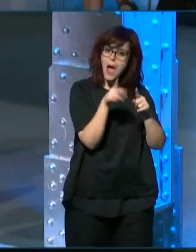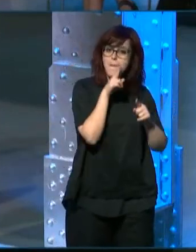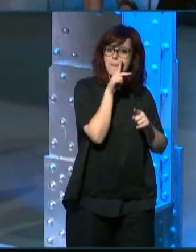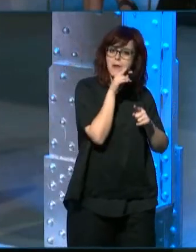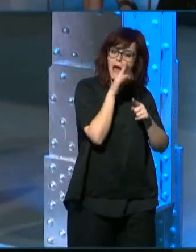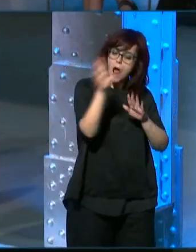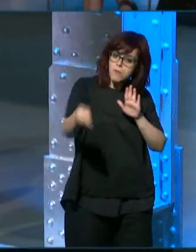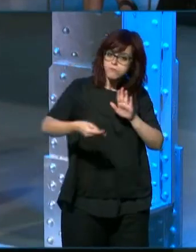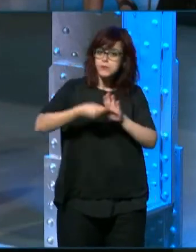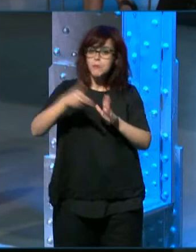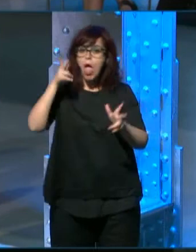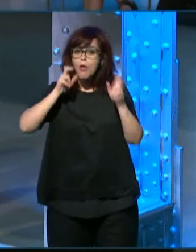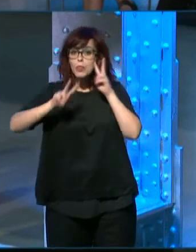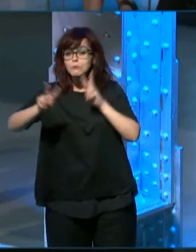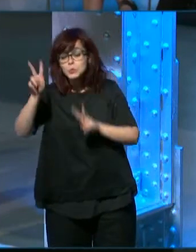Pero bueno, soy un